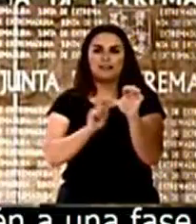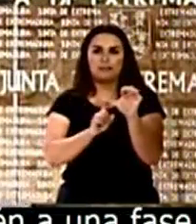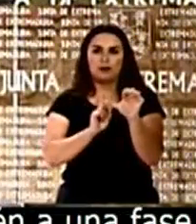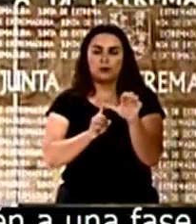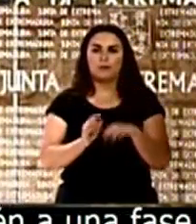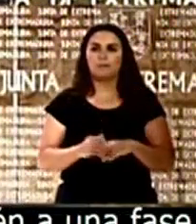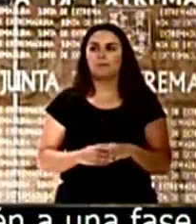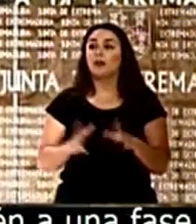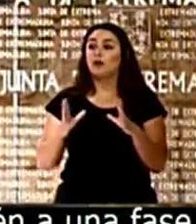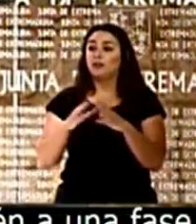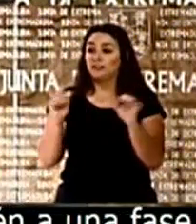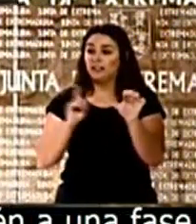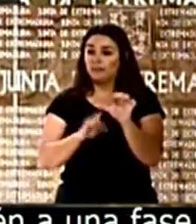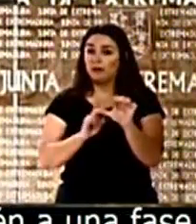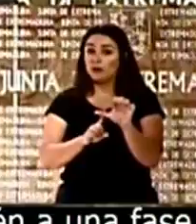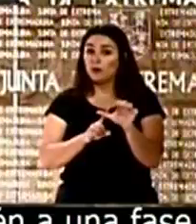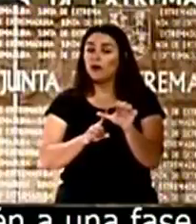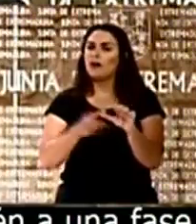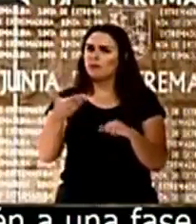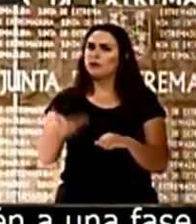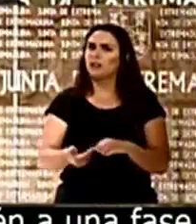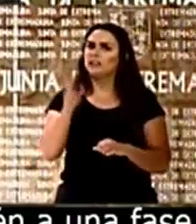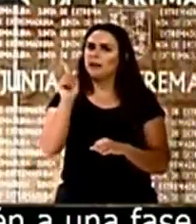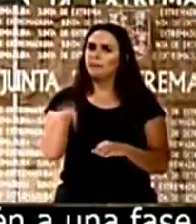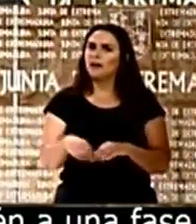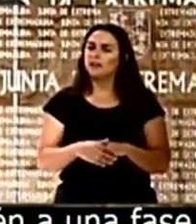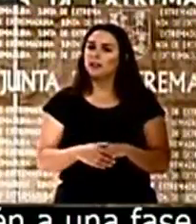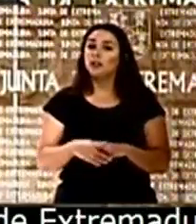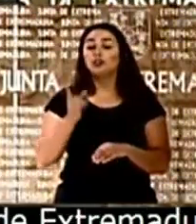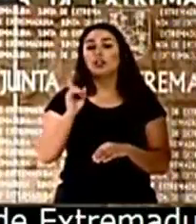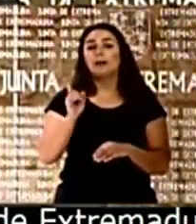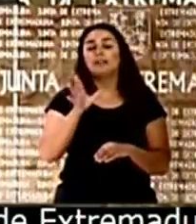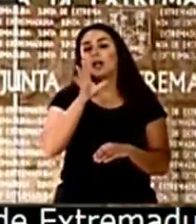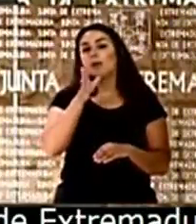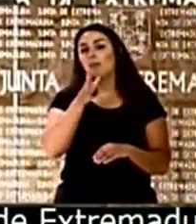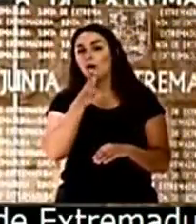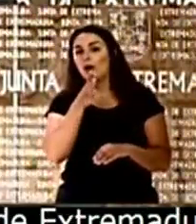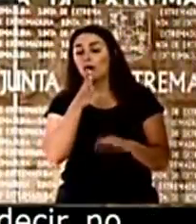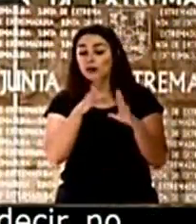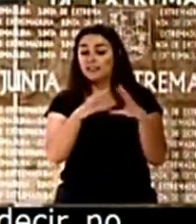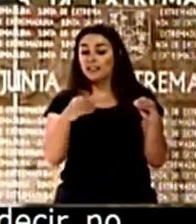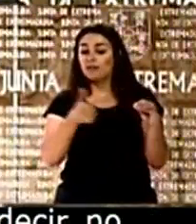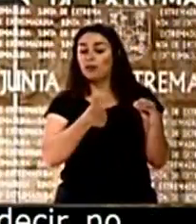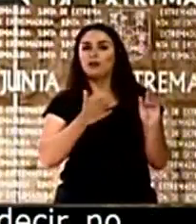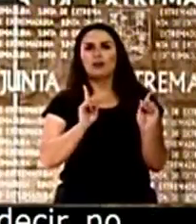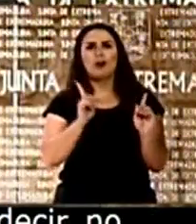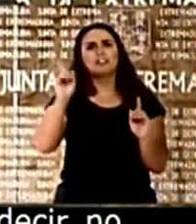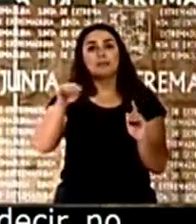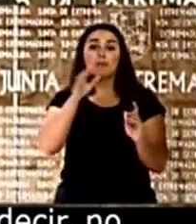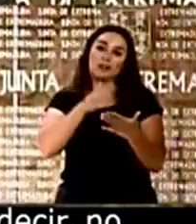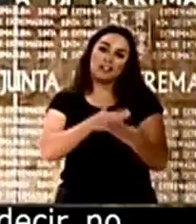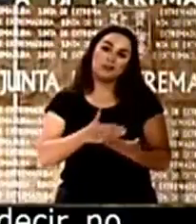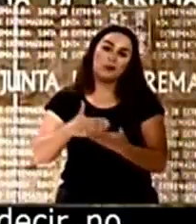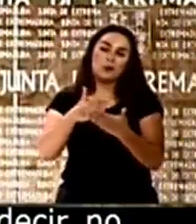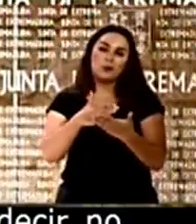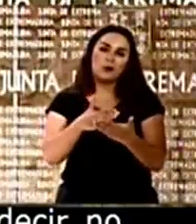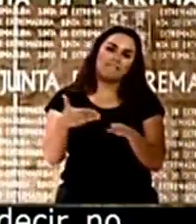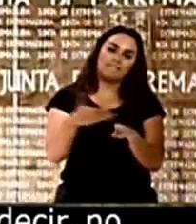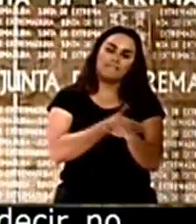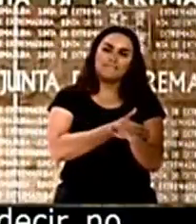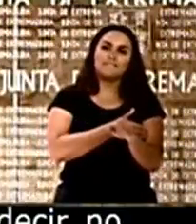Universidad de Extremadura tiene mucho que decir, no solamente como universidad, sino también por los estudios que se han hecho desde el punto